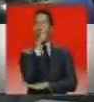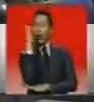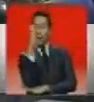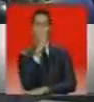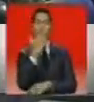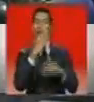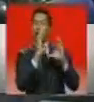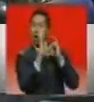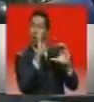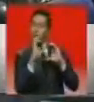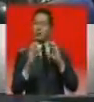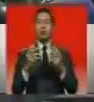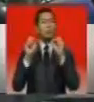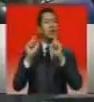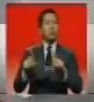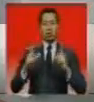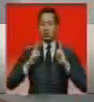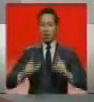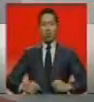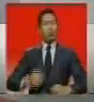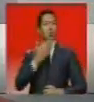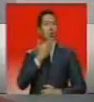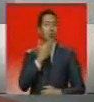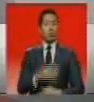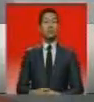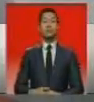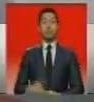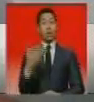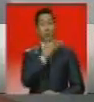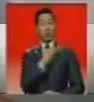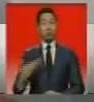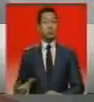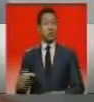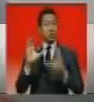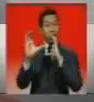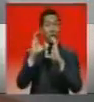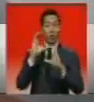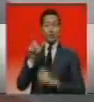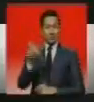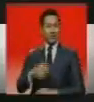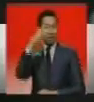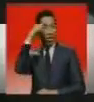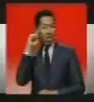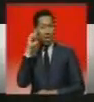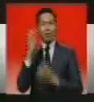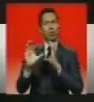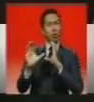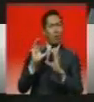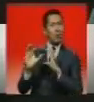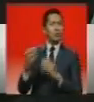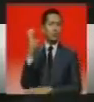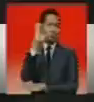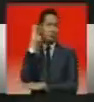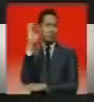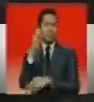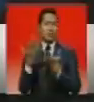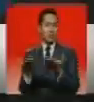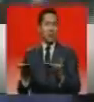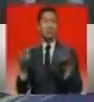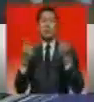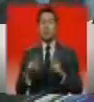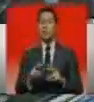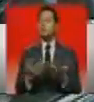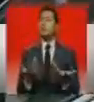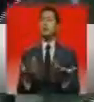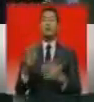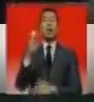para verificar el estado de salud del conductor. El presidente mismo conversó con el herido en la ambulancia. Además, verificó los tiempos de respuesta